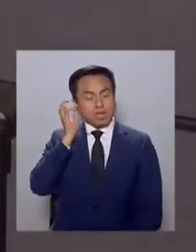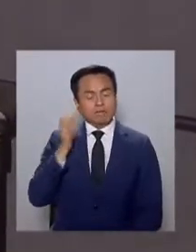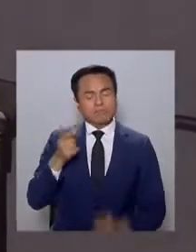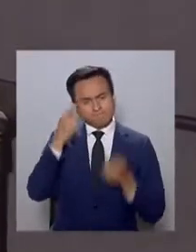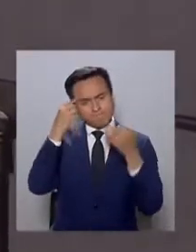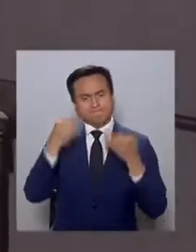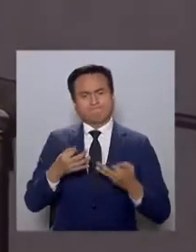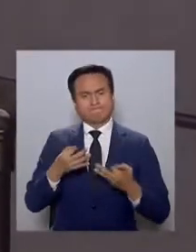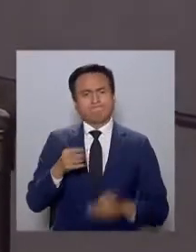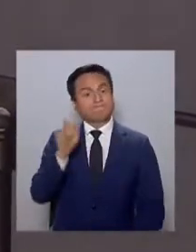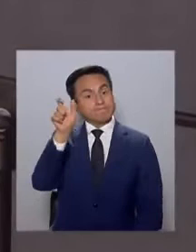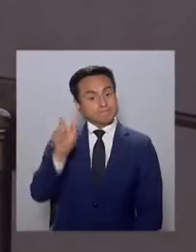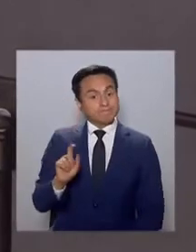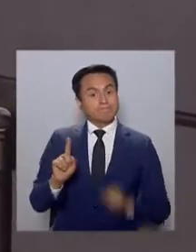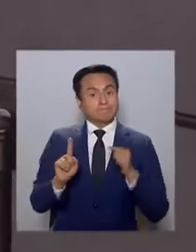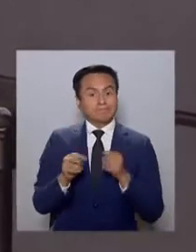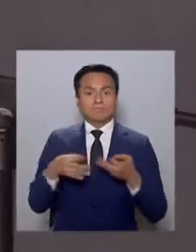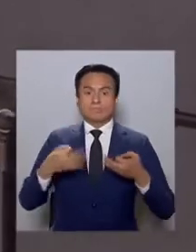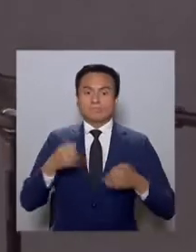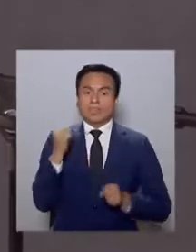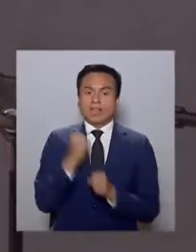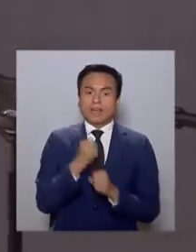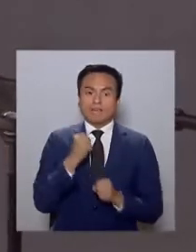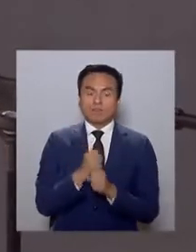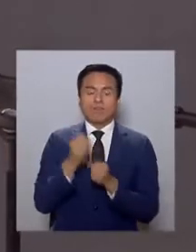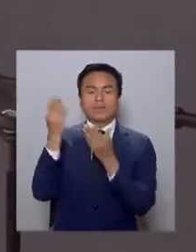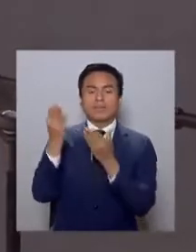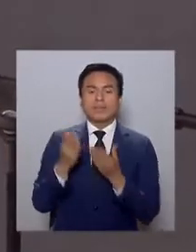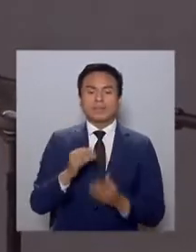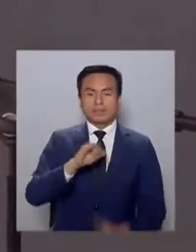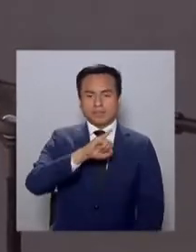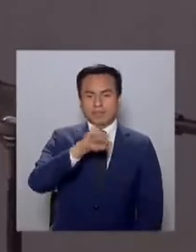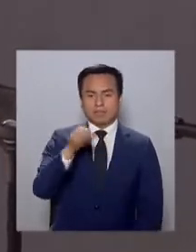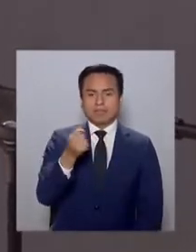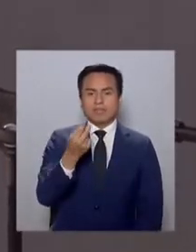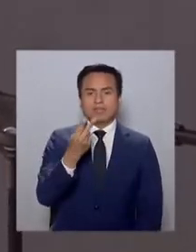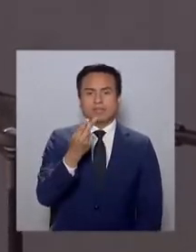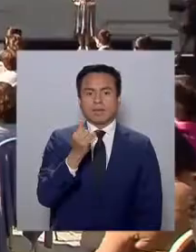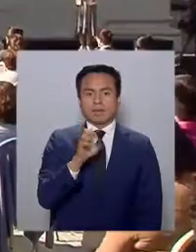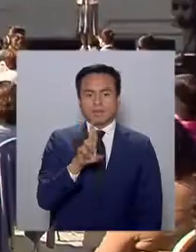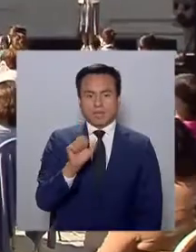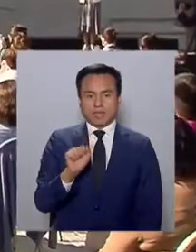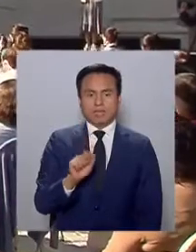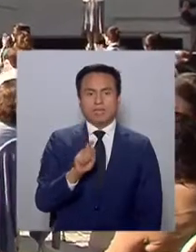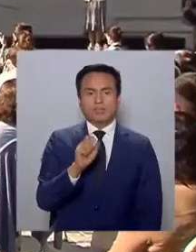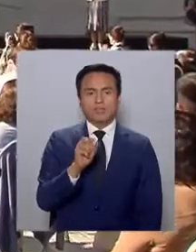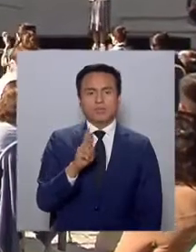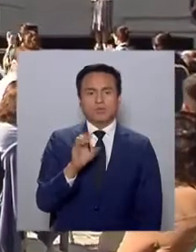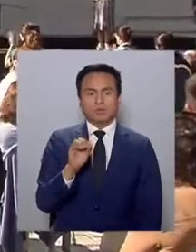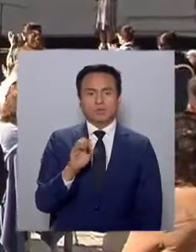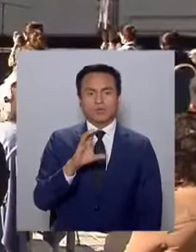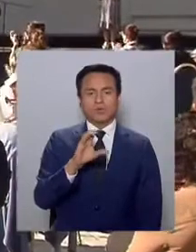ninguna duda tendrá una excelente labor. Bienvenida, Javiera Toro Cáceres.